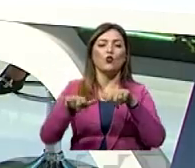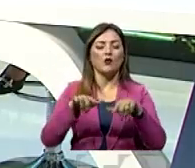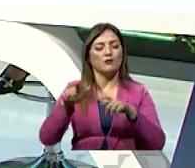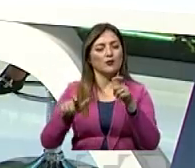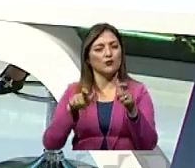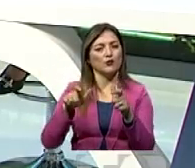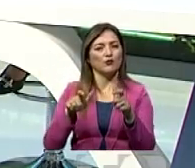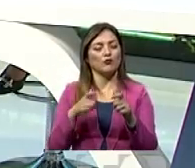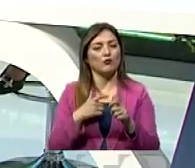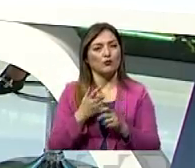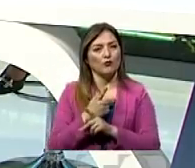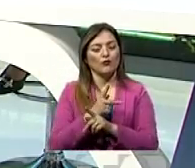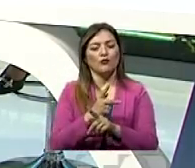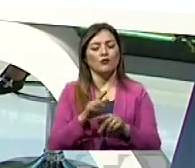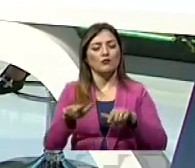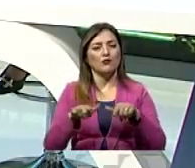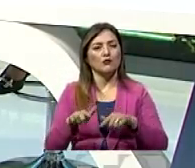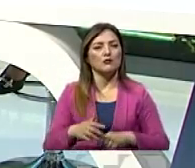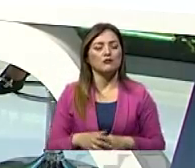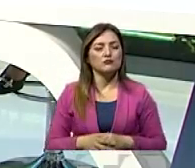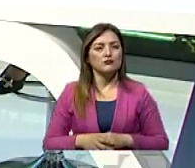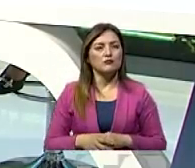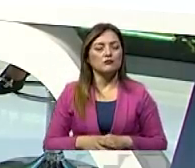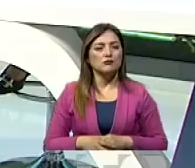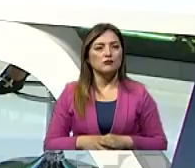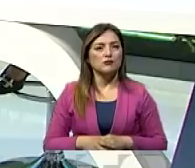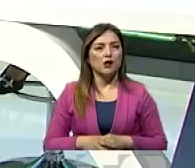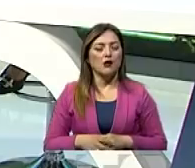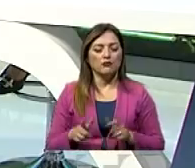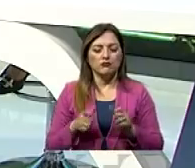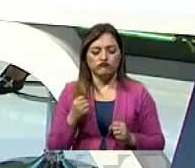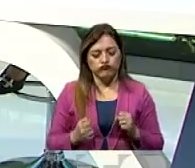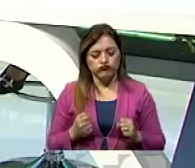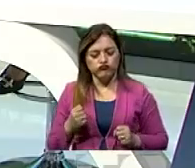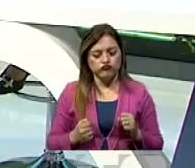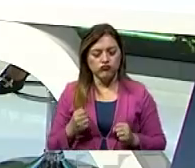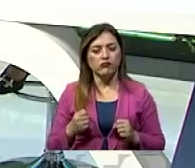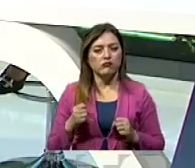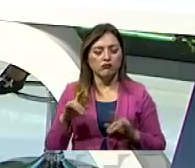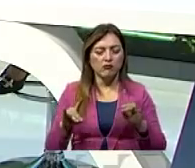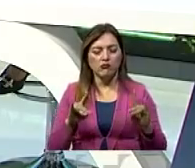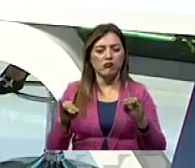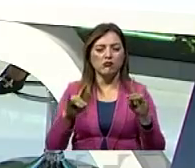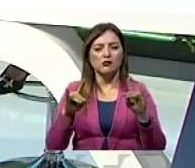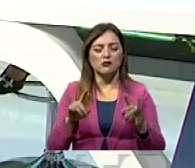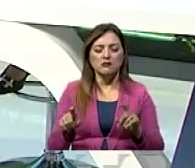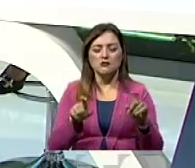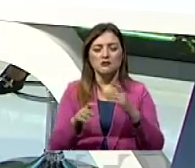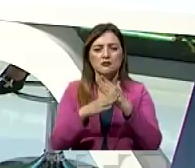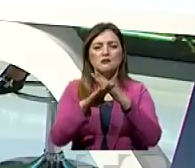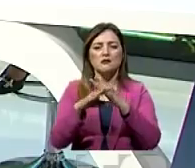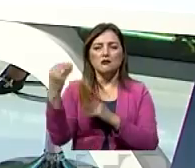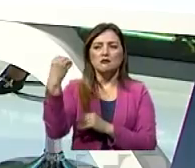incluso proteja esta área, porque claro, ahí la gente trota, corren, hay perros, pero si no está cercada, si no